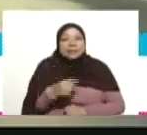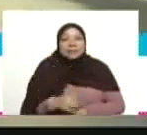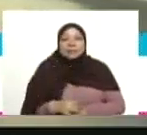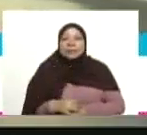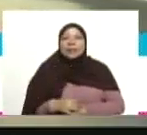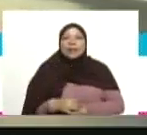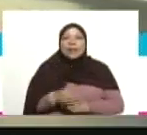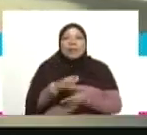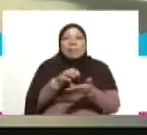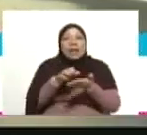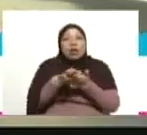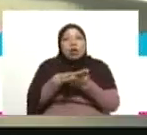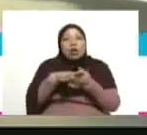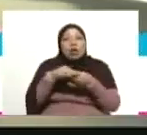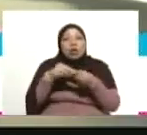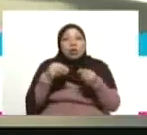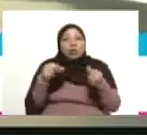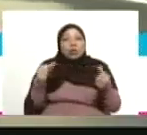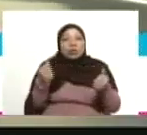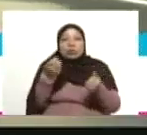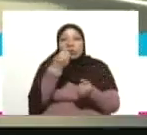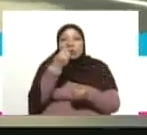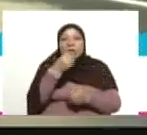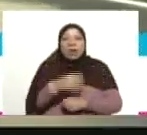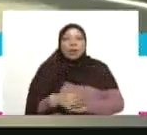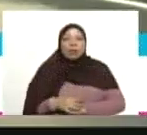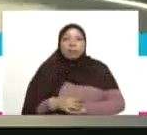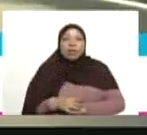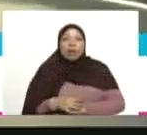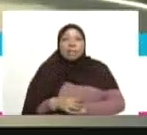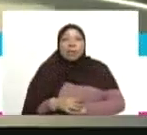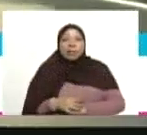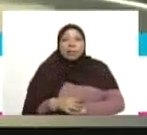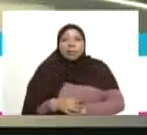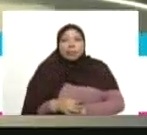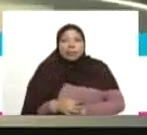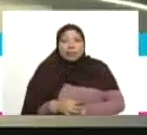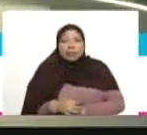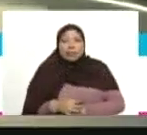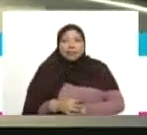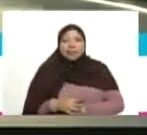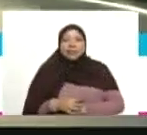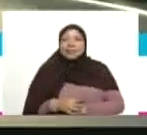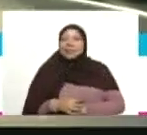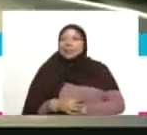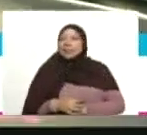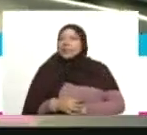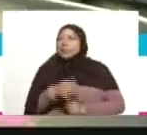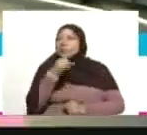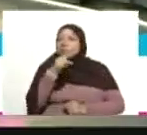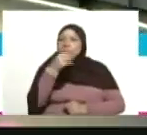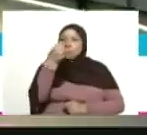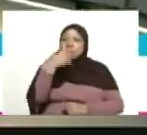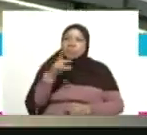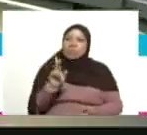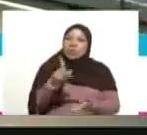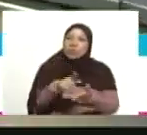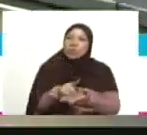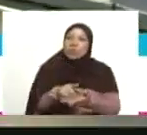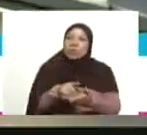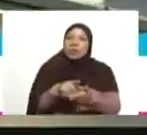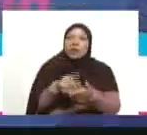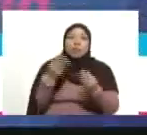Bollitos aliñados, le echamos chicharrón. A Cilia le gusta el picante, a mí no me gusta tanto el picante. Ah. Cilia sí le pone el picante duro. Sí. Bueno, hubo